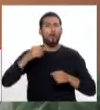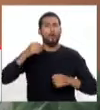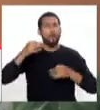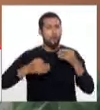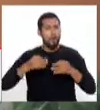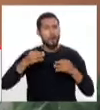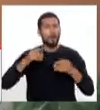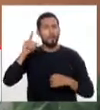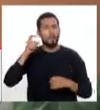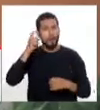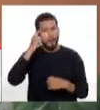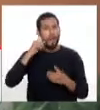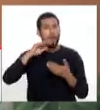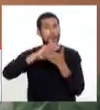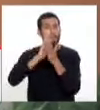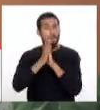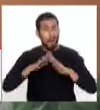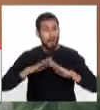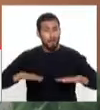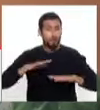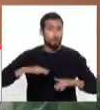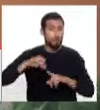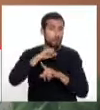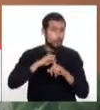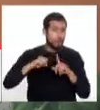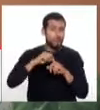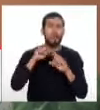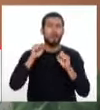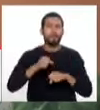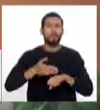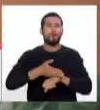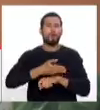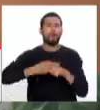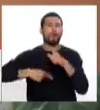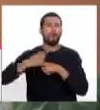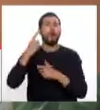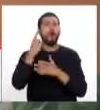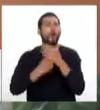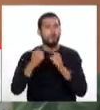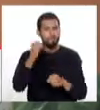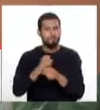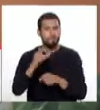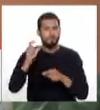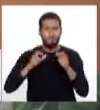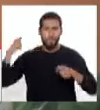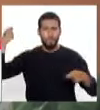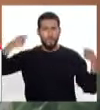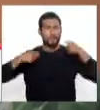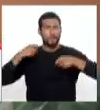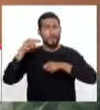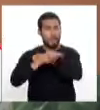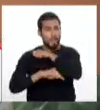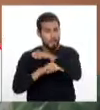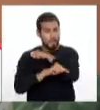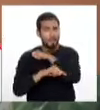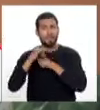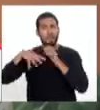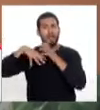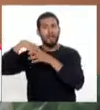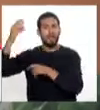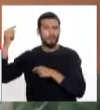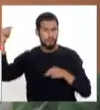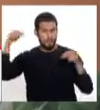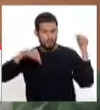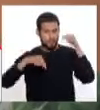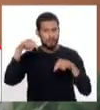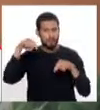política, la paz social y recuperar la confianza de los inversionistas nacionales y extranjeros